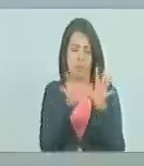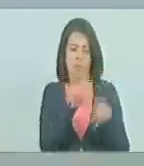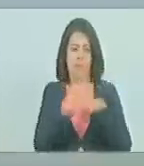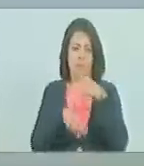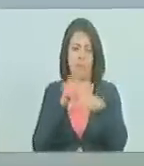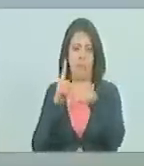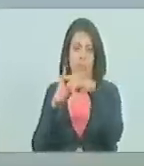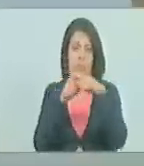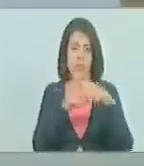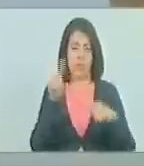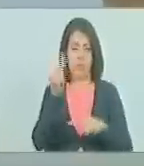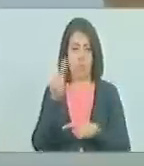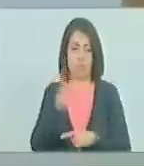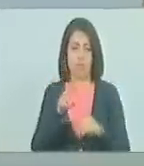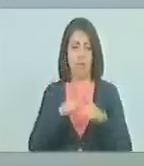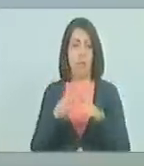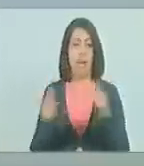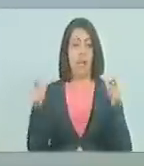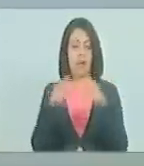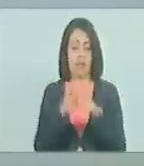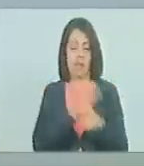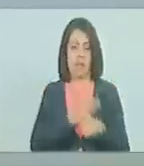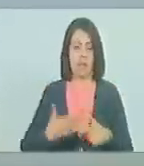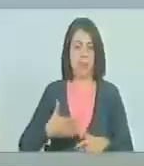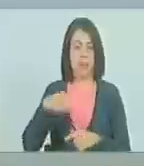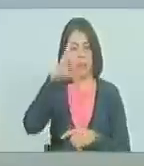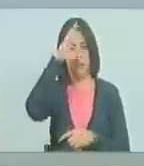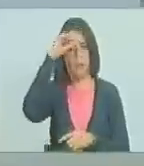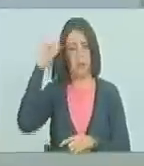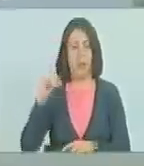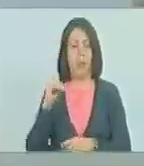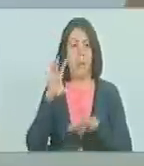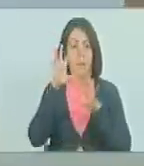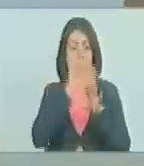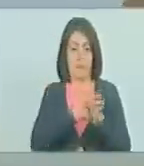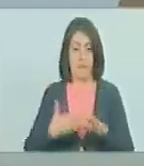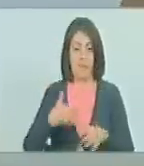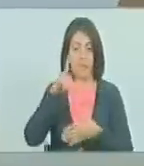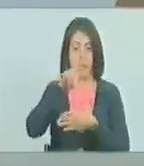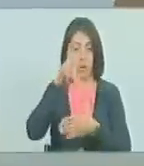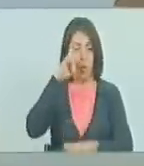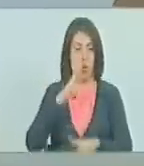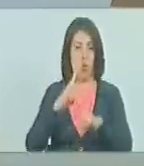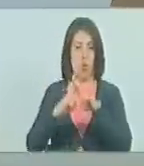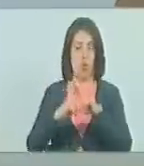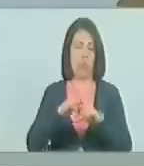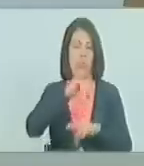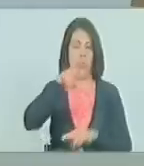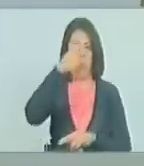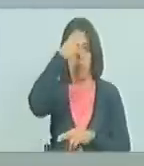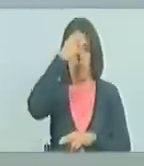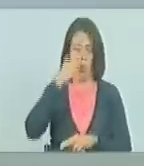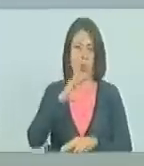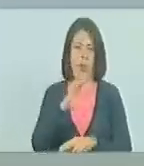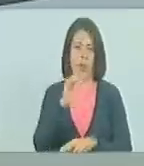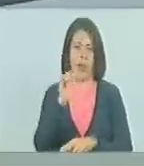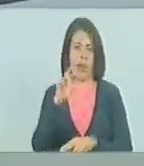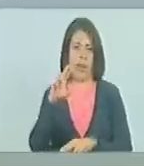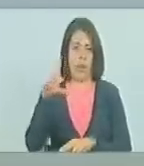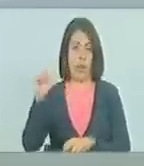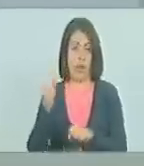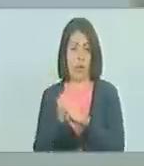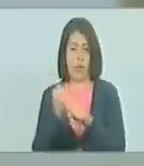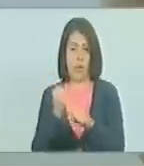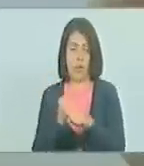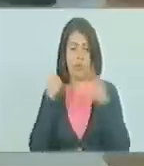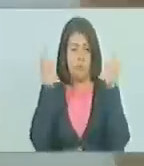Positiva para los venezolanos la reunión de hoy del presidente Trump con presidentes latinoamericanos. Mi reconocimiento a Julio Borges y a Carlos Vecchio por su trabajo